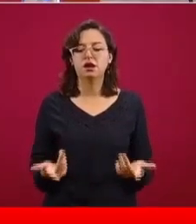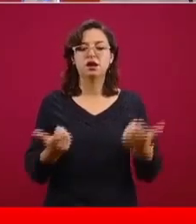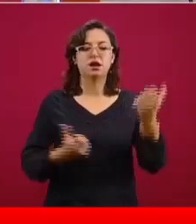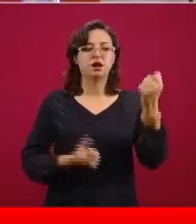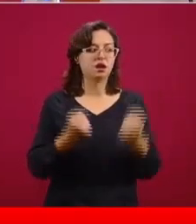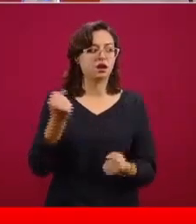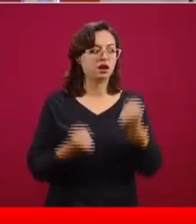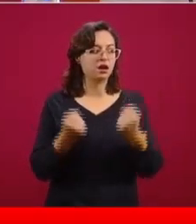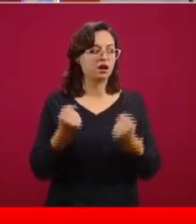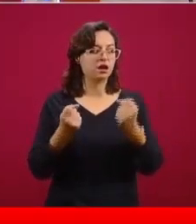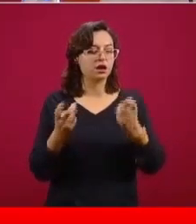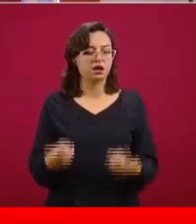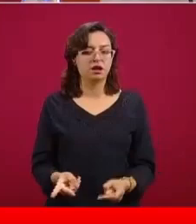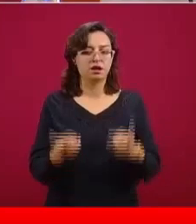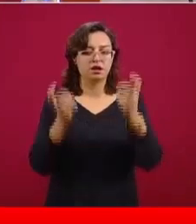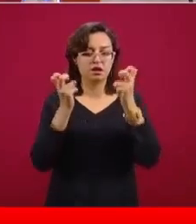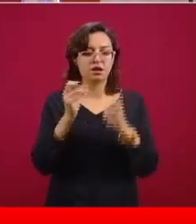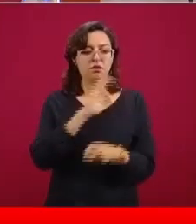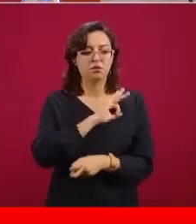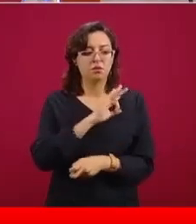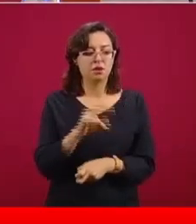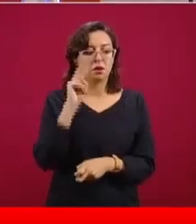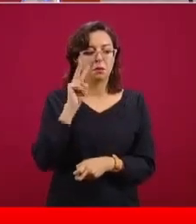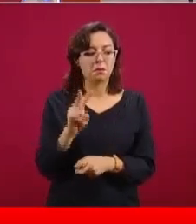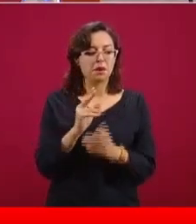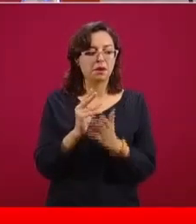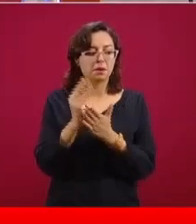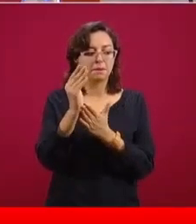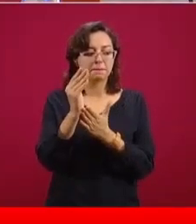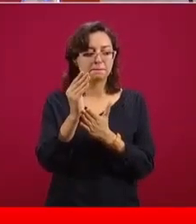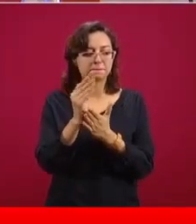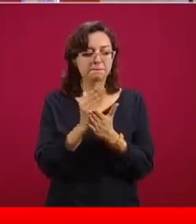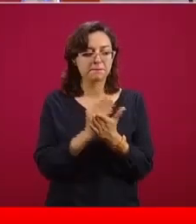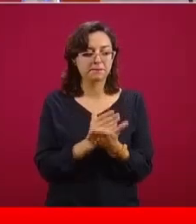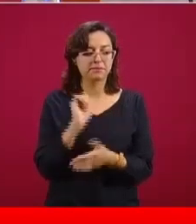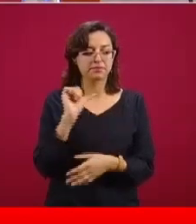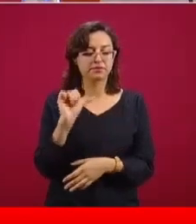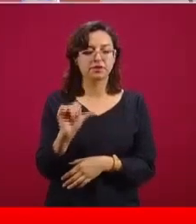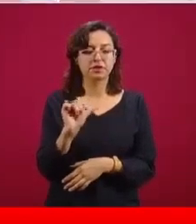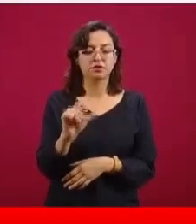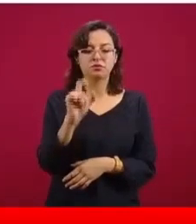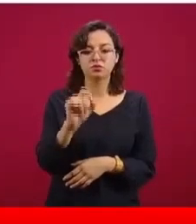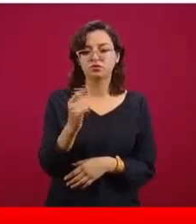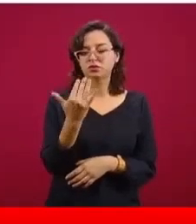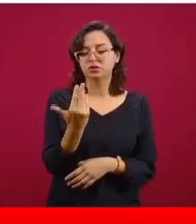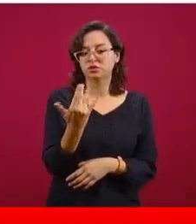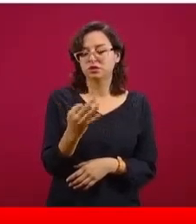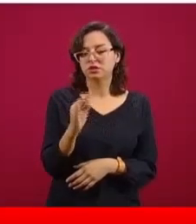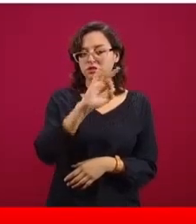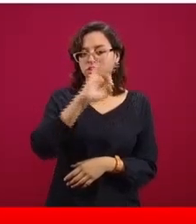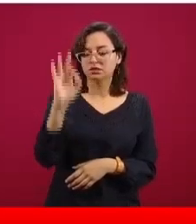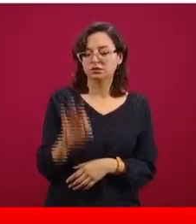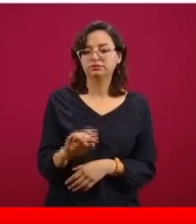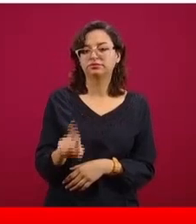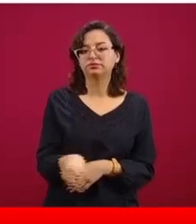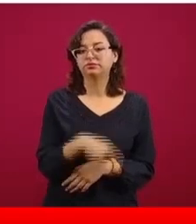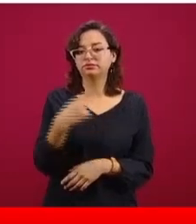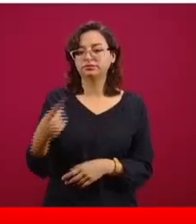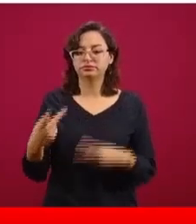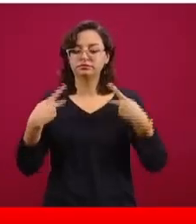vehículo como ya veíamos hay una baja sensible del 16.55 por ciento robo